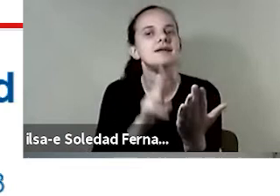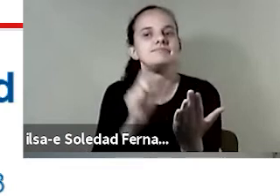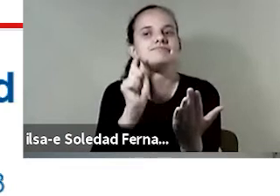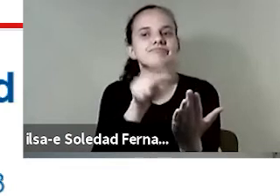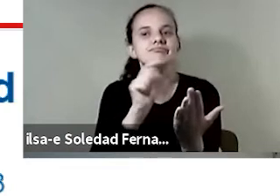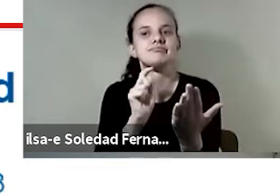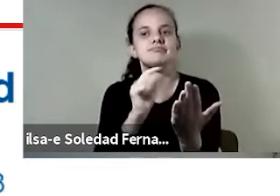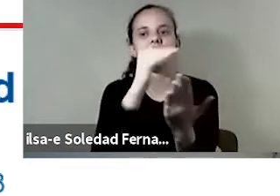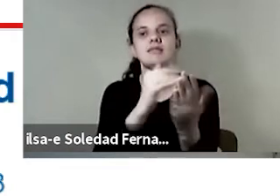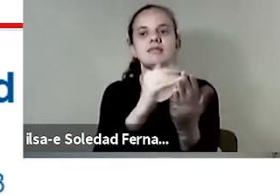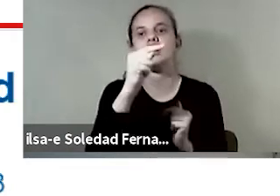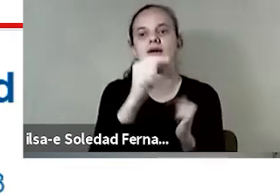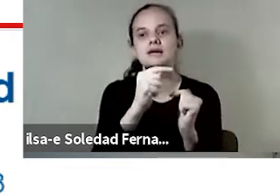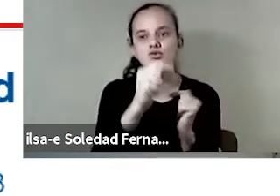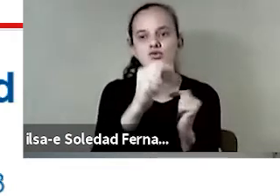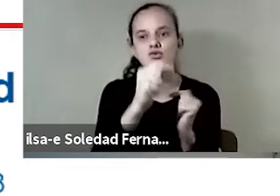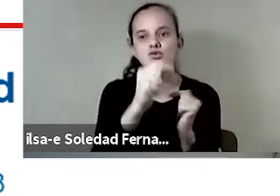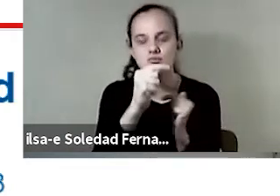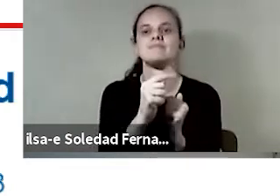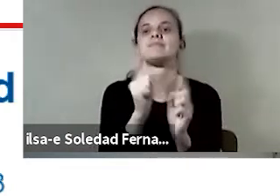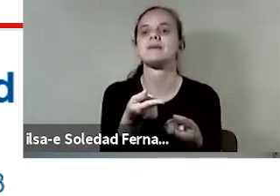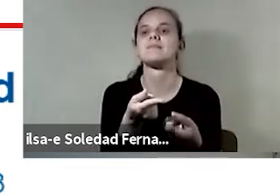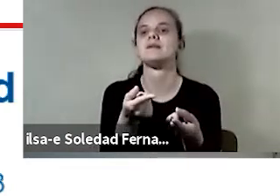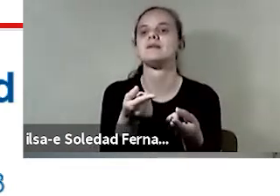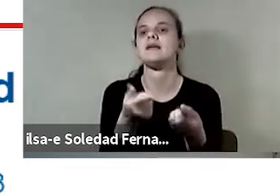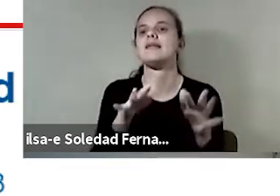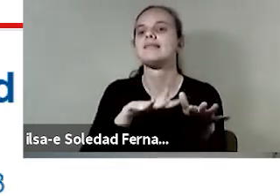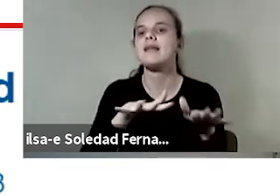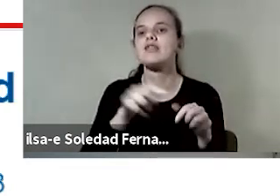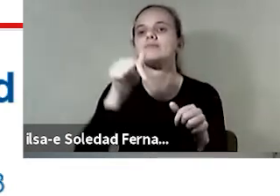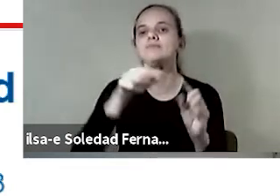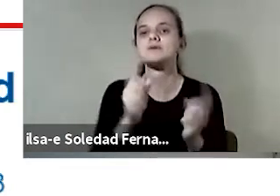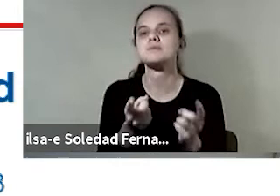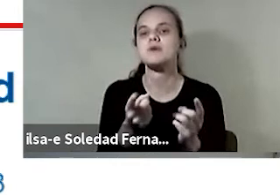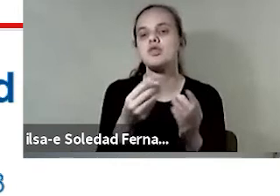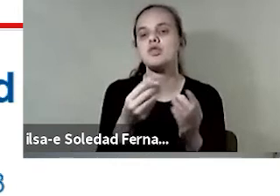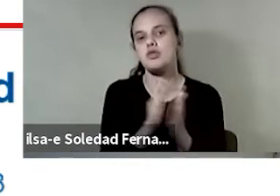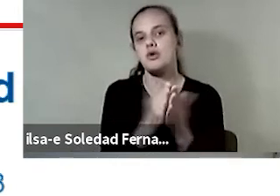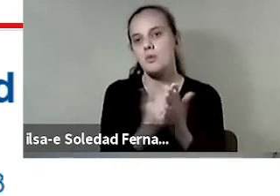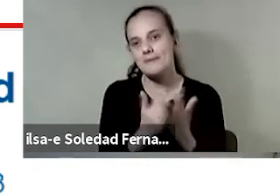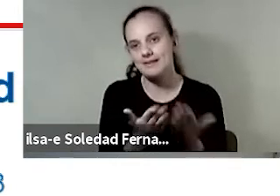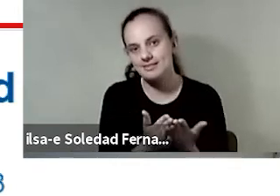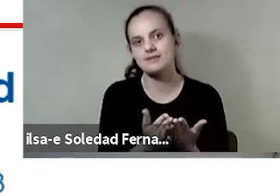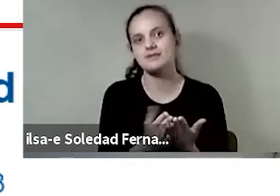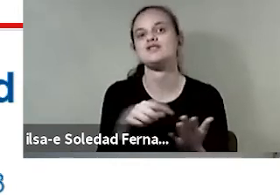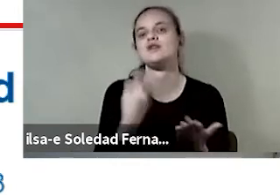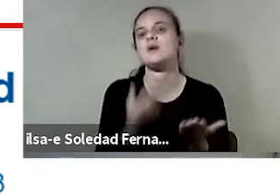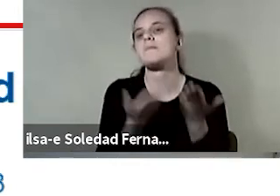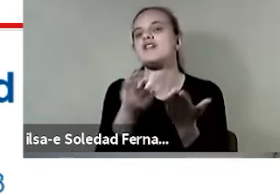poder llegar más rápido al lugar donde queremos ir. Contiene un resumen, habla sobre el estado